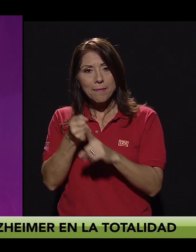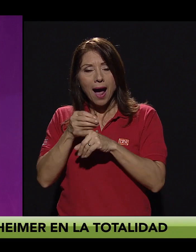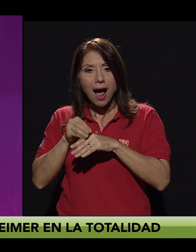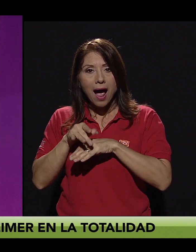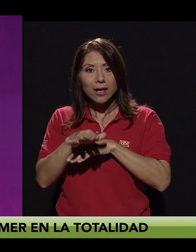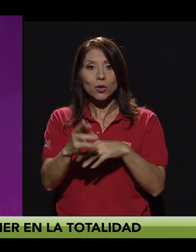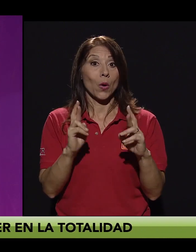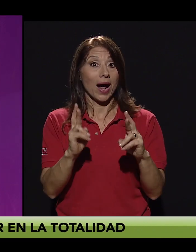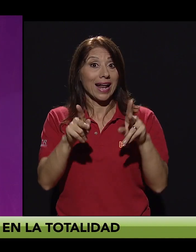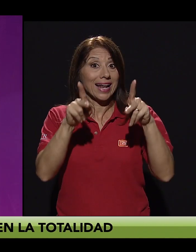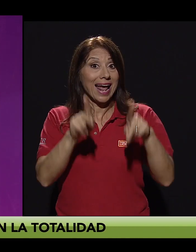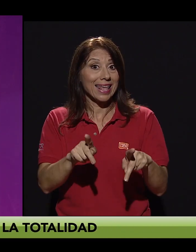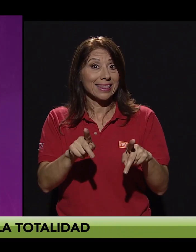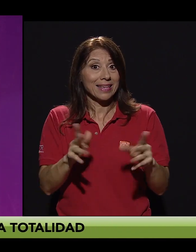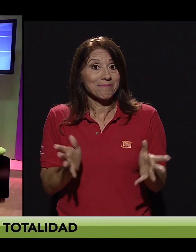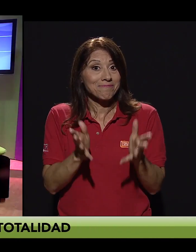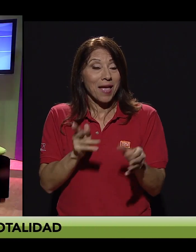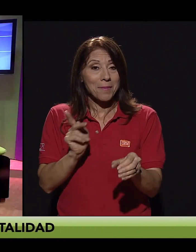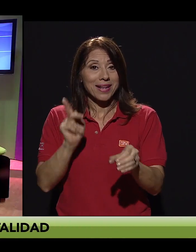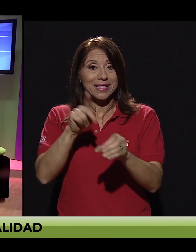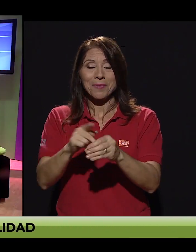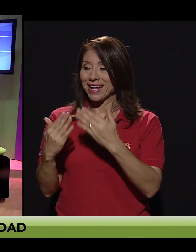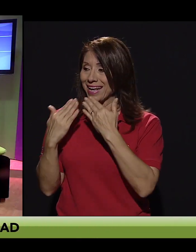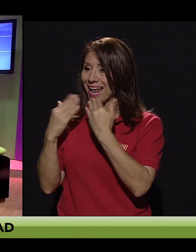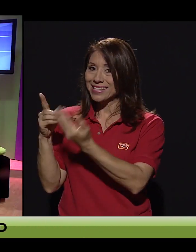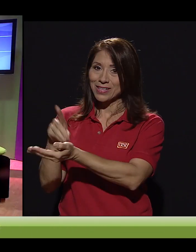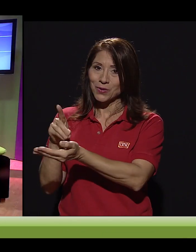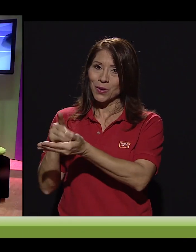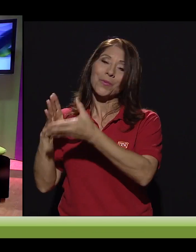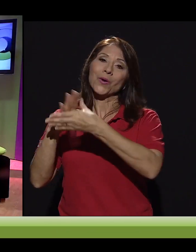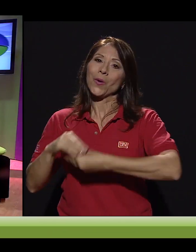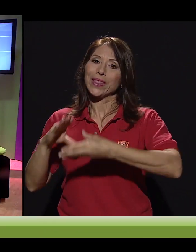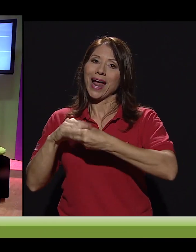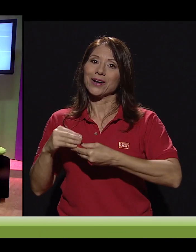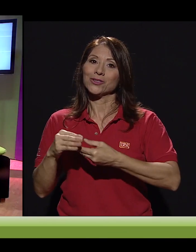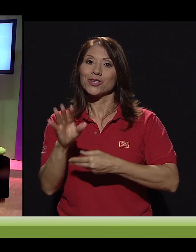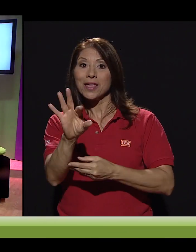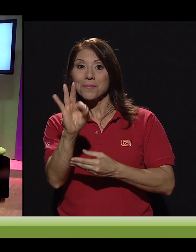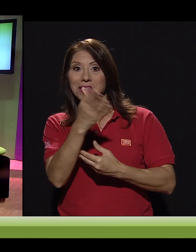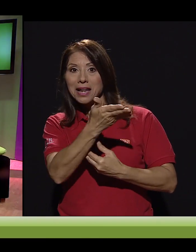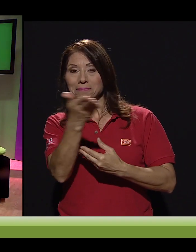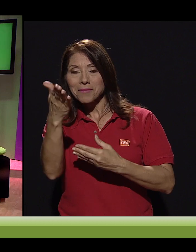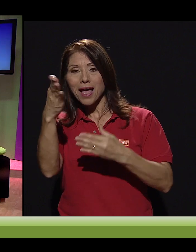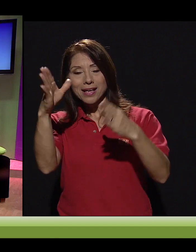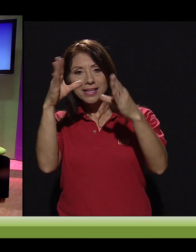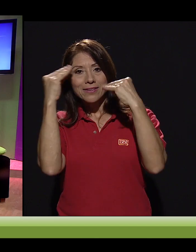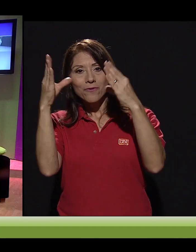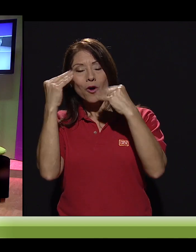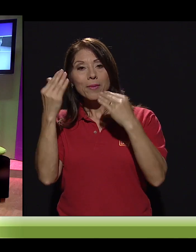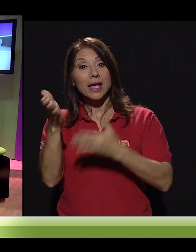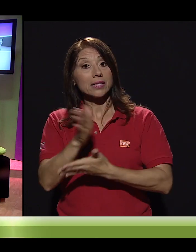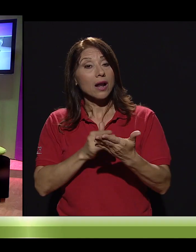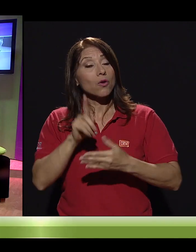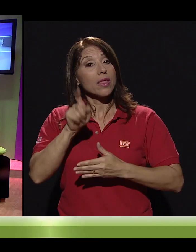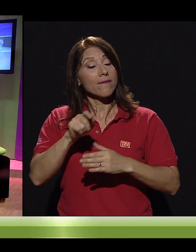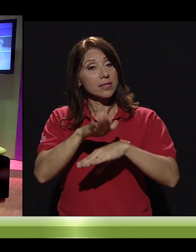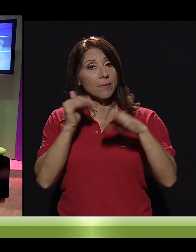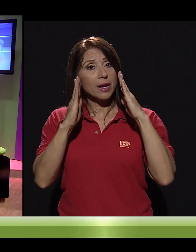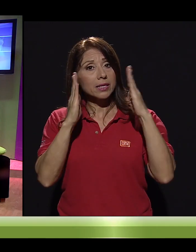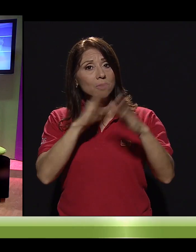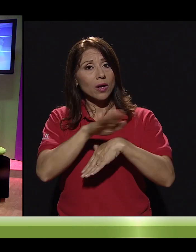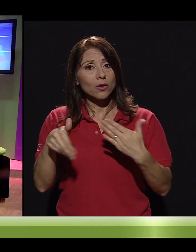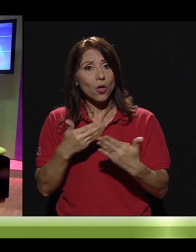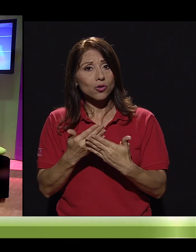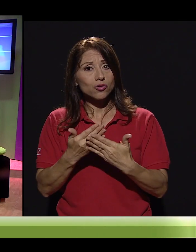teniendo Ojalá que la gente Se anime a participar Muchas gracias doctor Por contarnos Y por invitar a la gente A que se informe Y que es algo Que debería